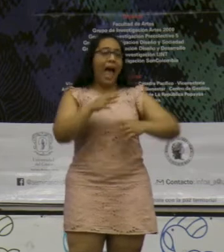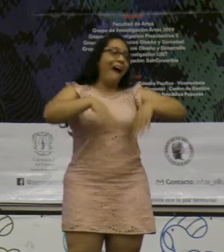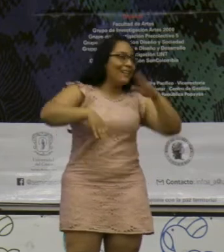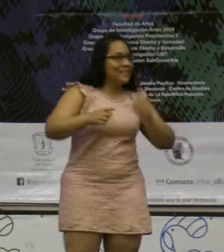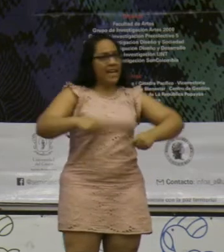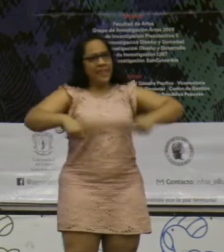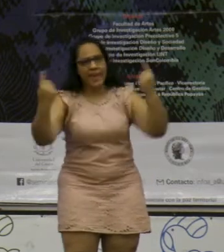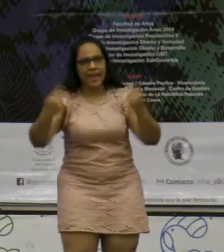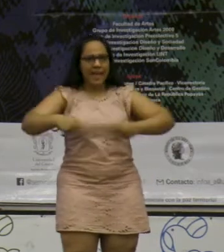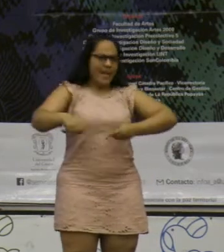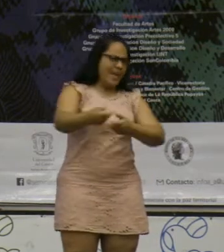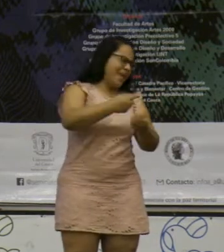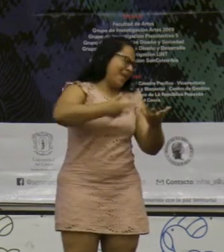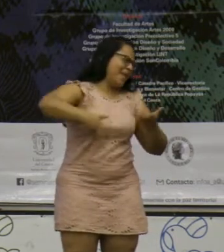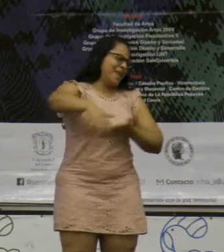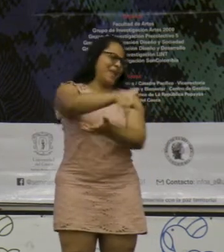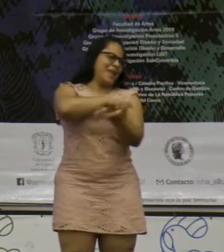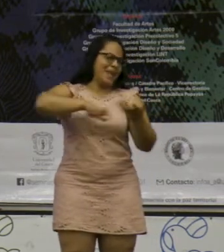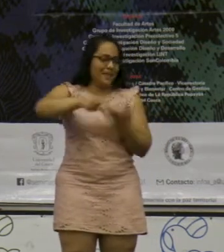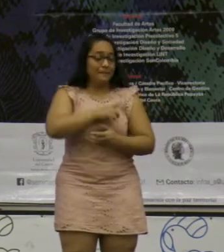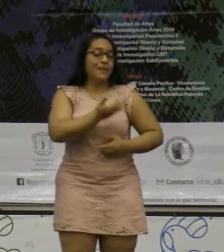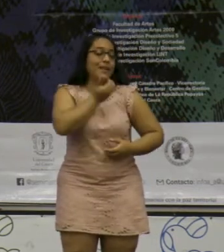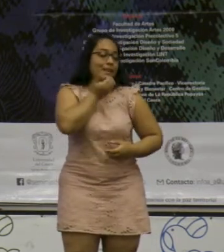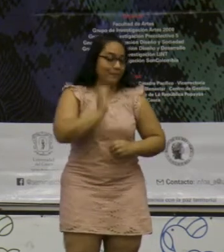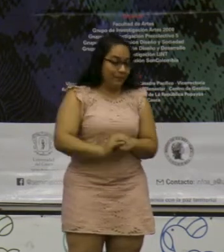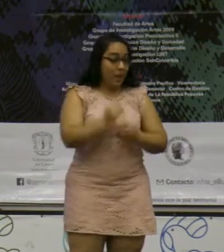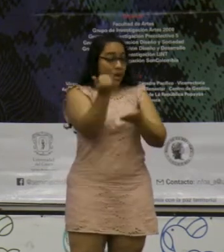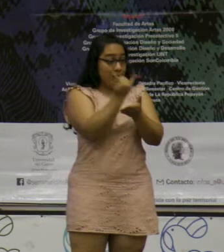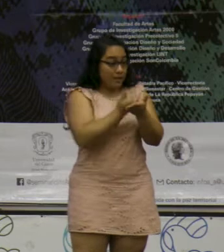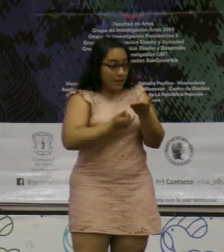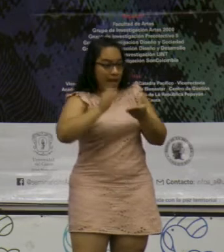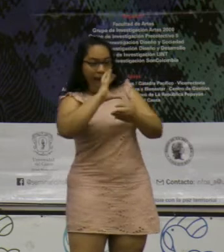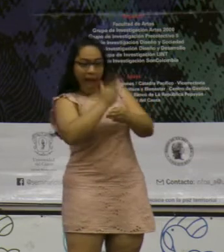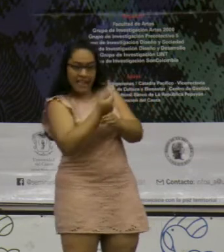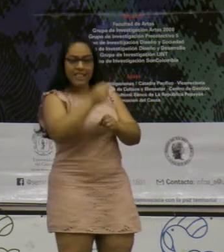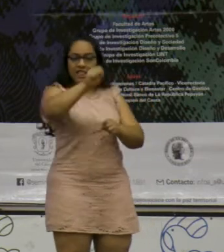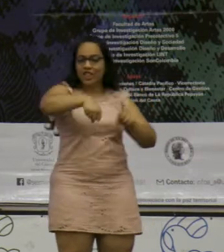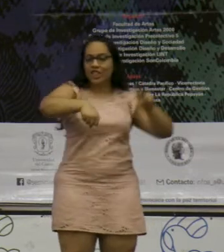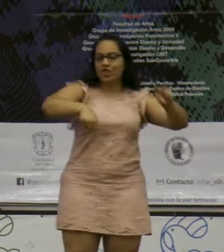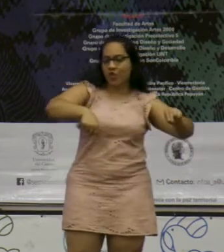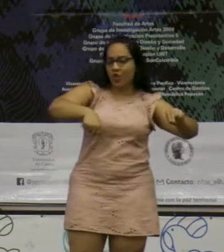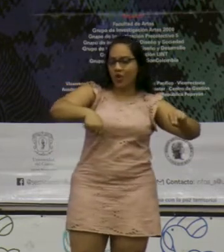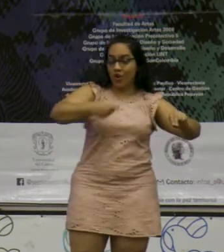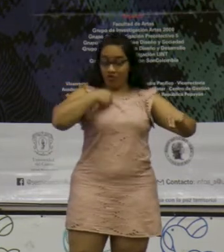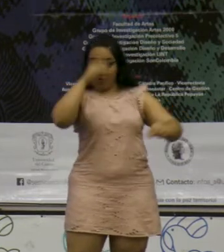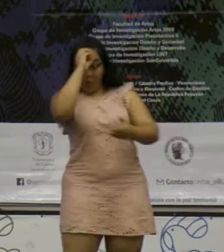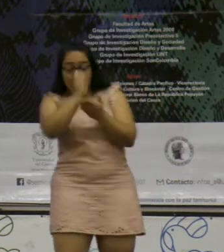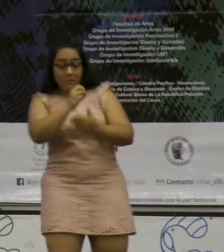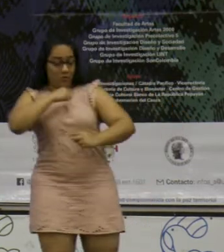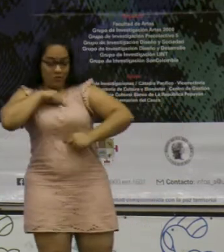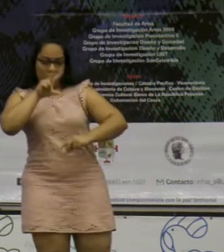son recabronas que quitan mucho tiempo. Un ejemplo de ellos: ¿la ilustración es arte o no? Yo creo que no, y no